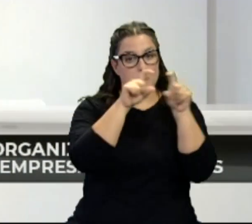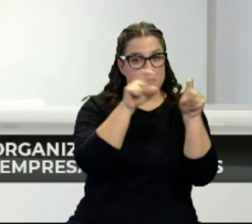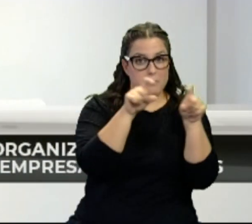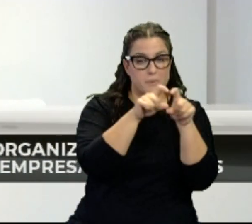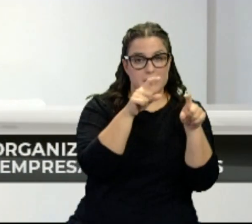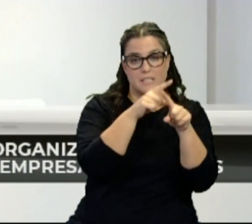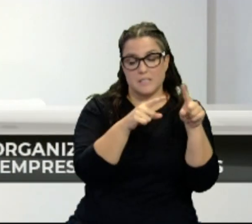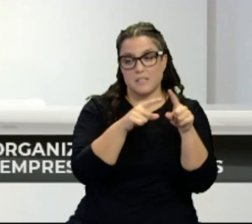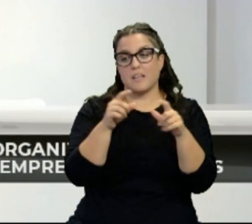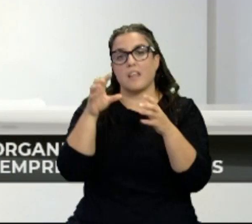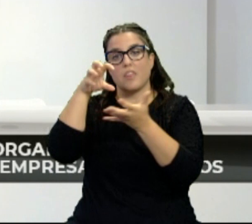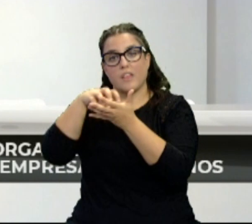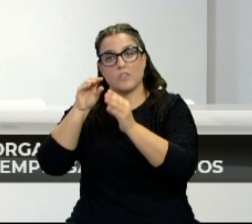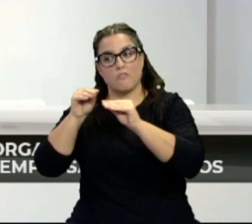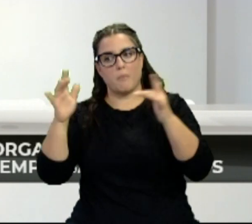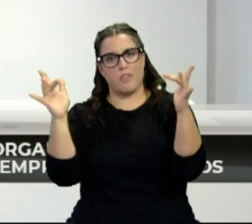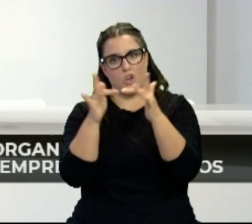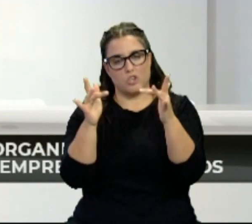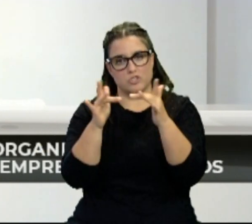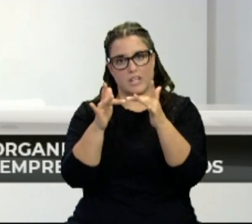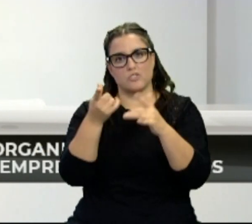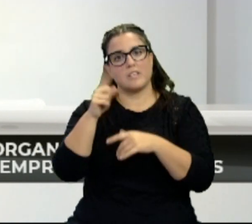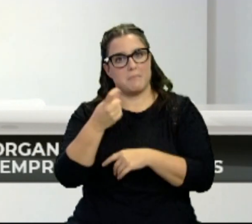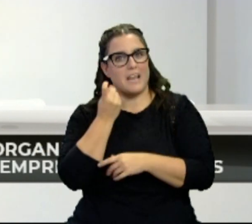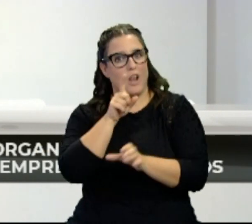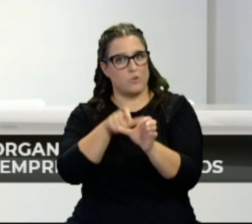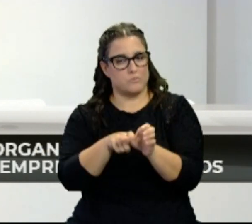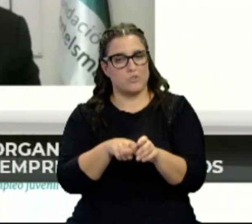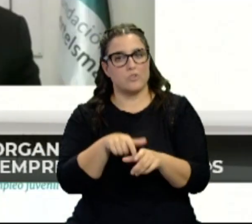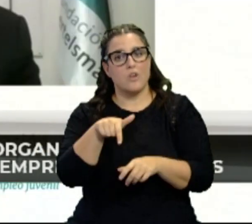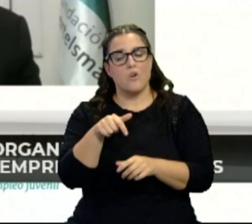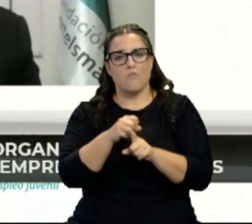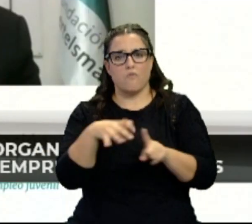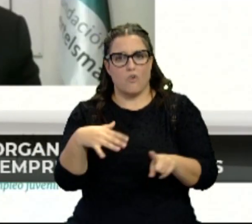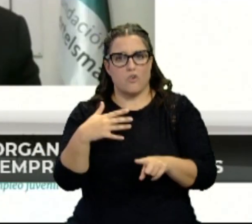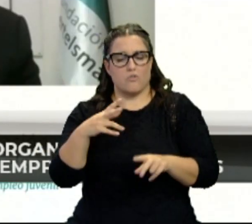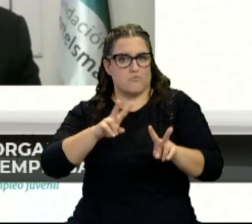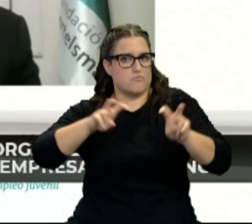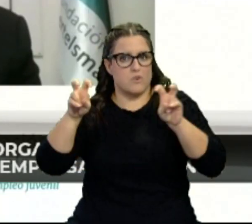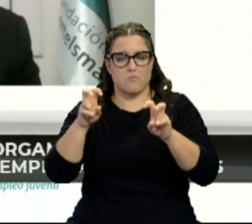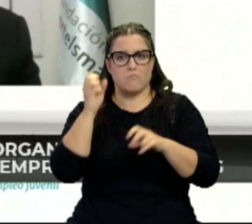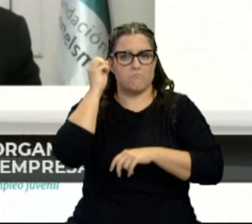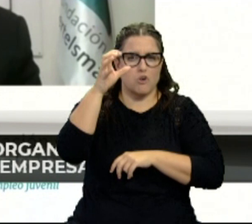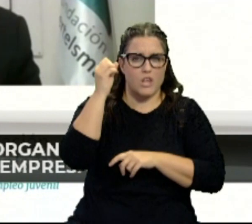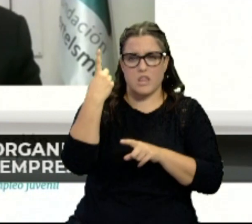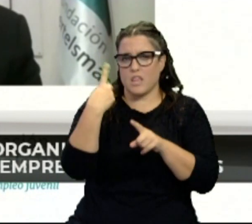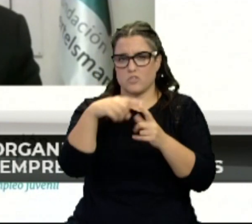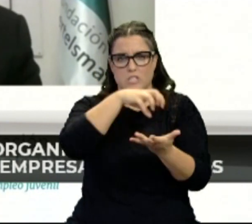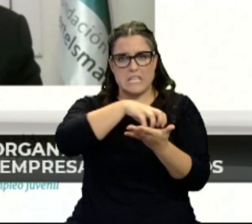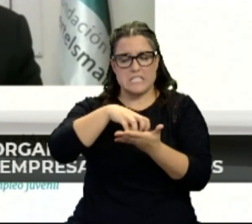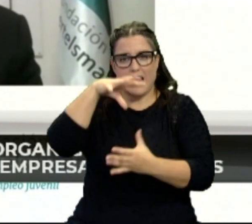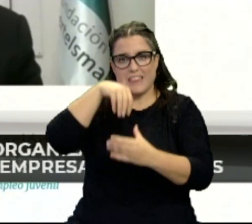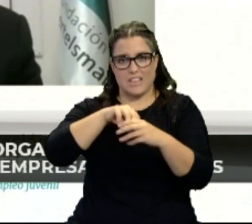empresas con los centros de formación profesional y los alumnos. Un innovador foro con stands y ponencias realizadas a través de la red. En la era de